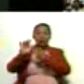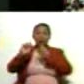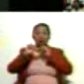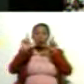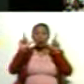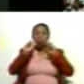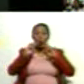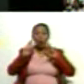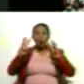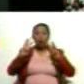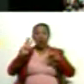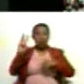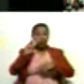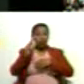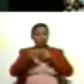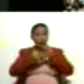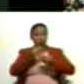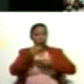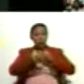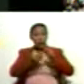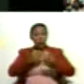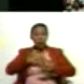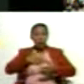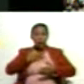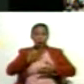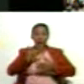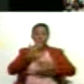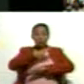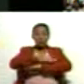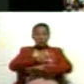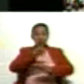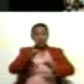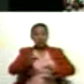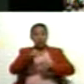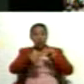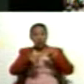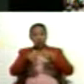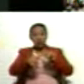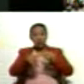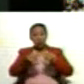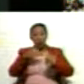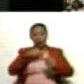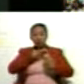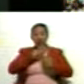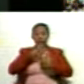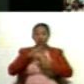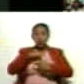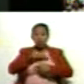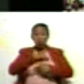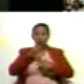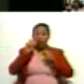asombrado de lo que es capaz de hacer el pueblo de Venezuela. Nos vamos a asombrar.